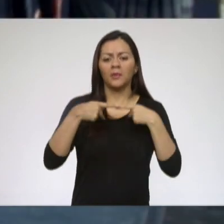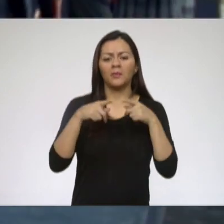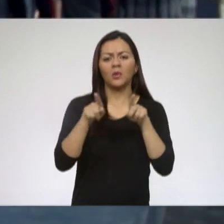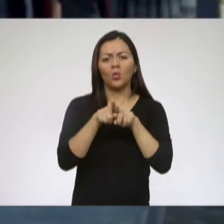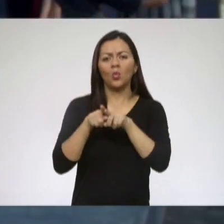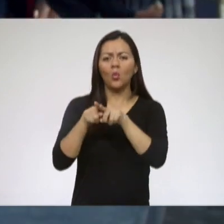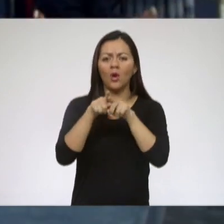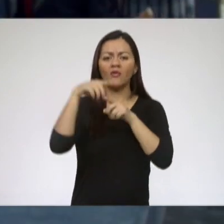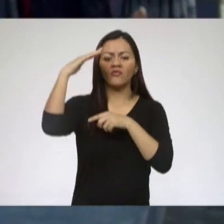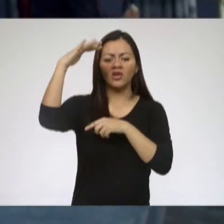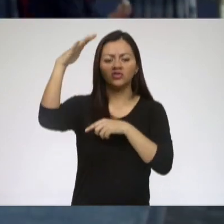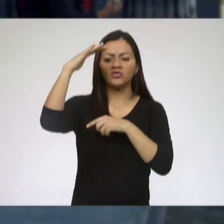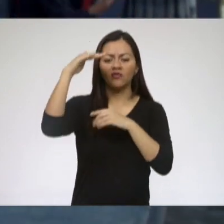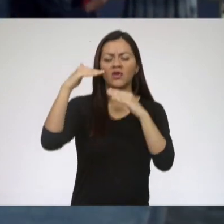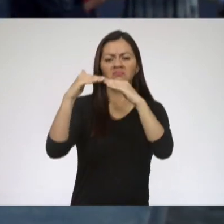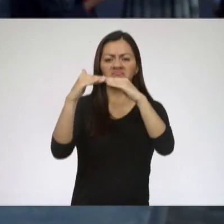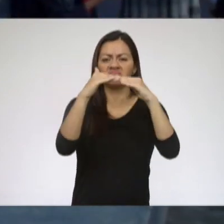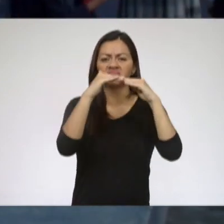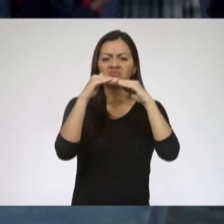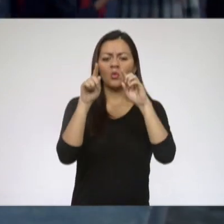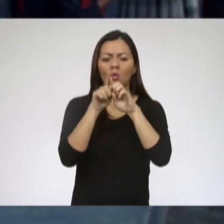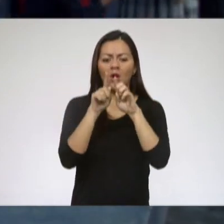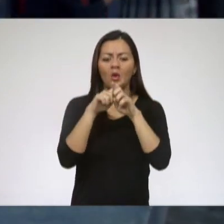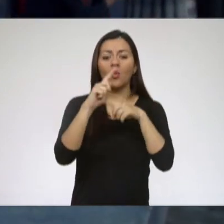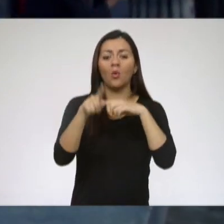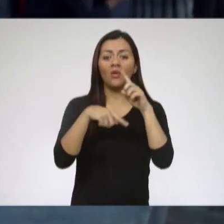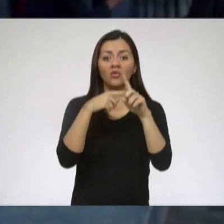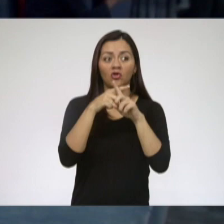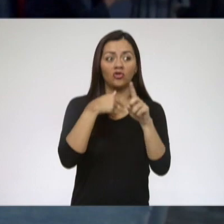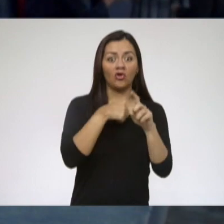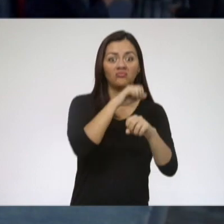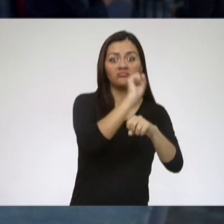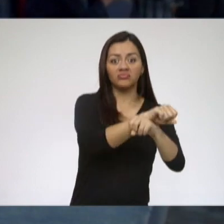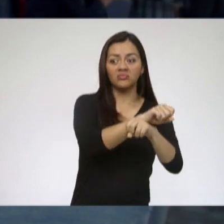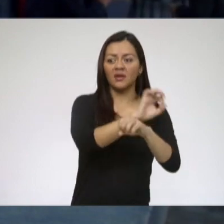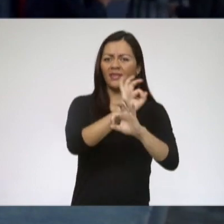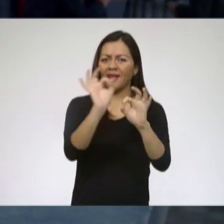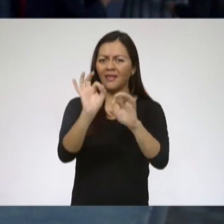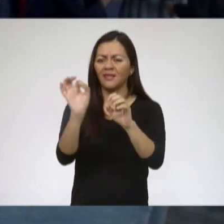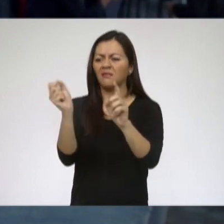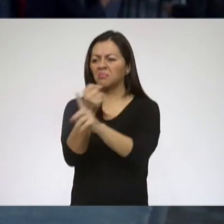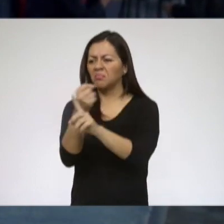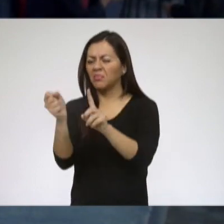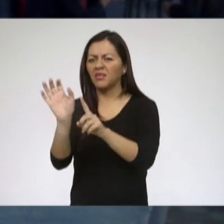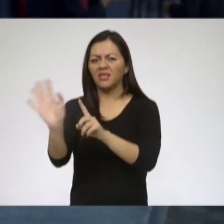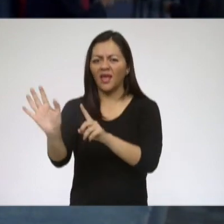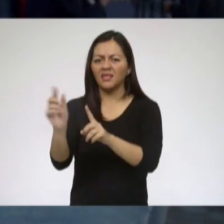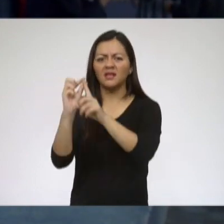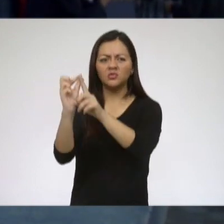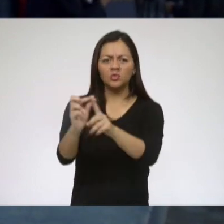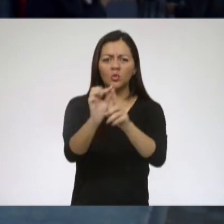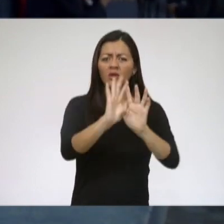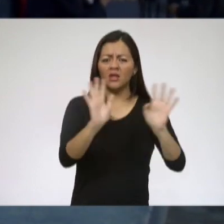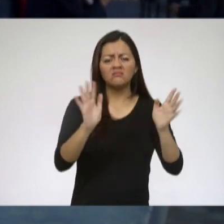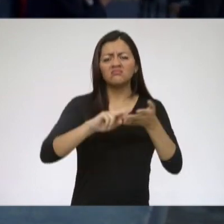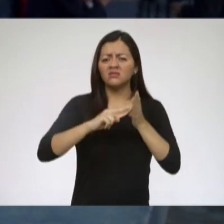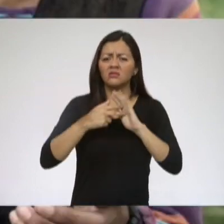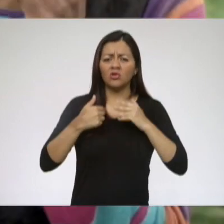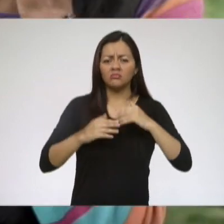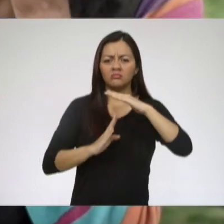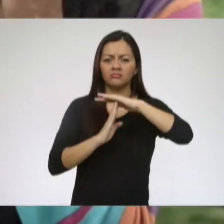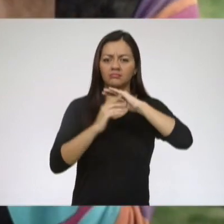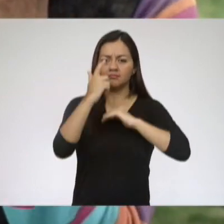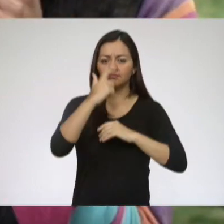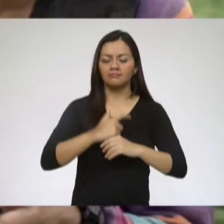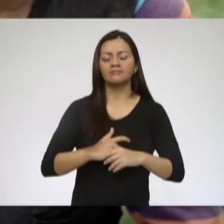mis ideologías y... Mientras no agreda a otros, mientras no me vaya en contra de personas que no tienen nada que ver.